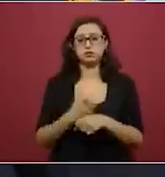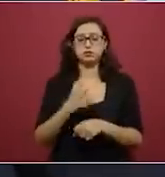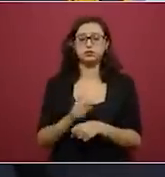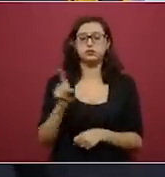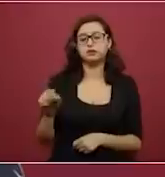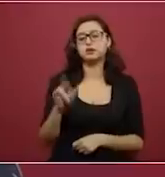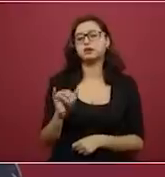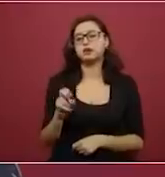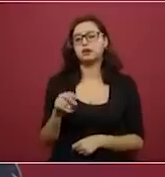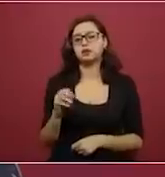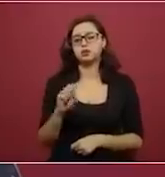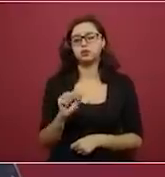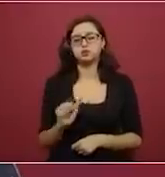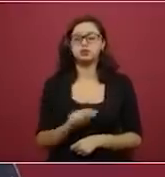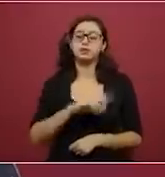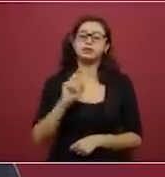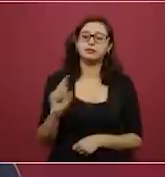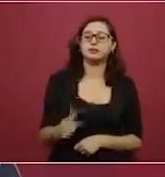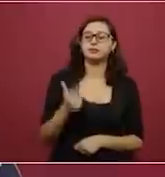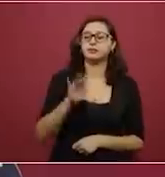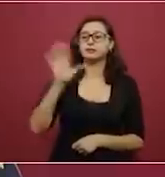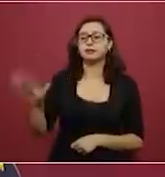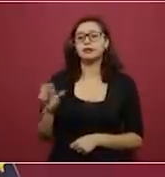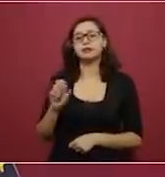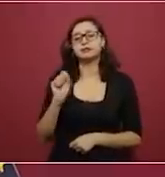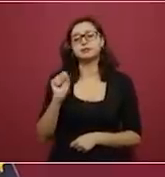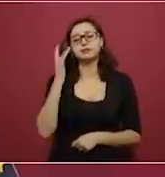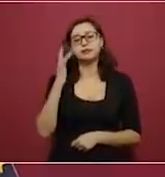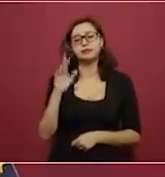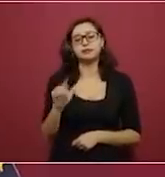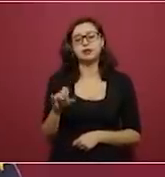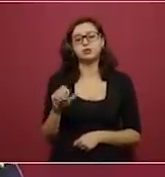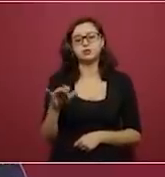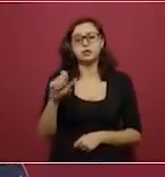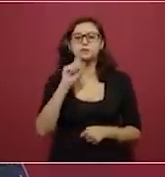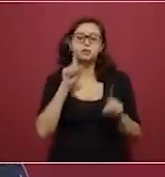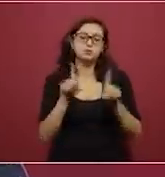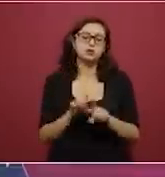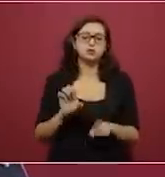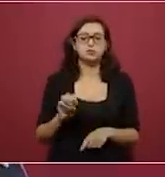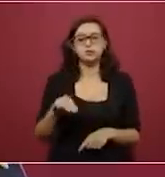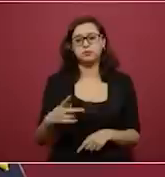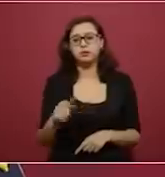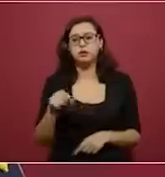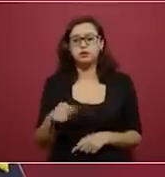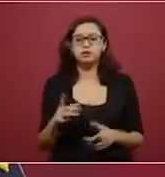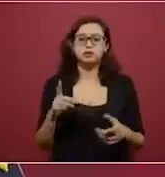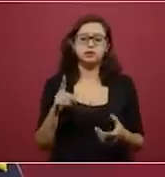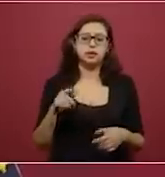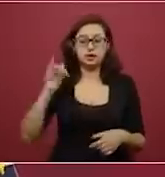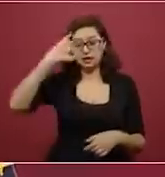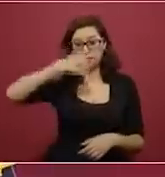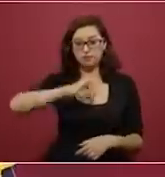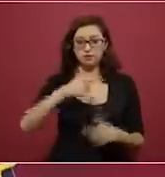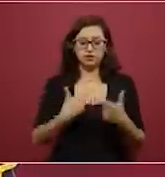la 37 en santa lucia y en el estado mayor de la secretaría de la defensa nacional como jefes de la sección séptima